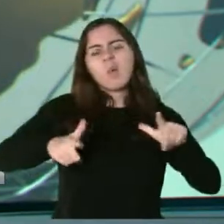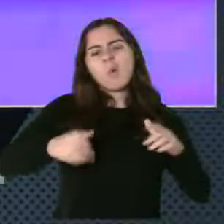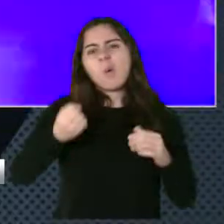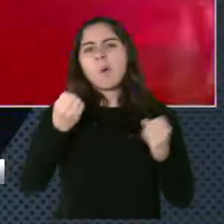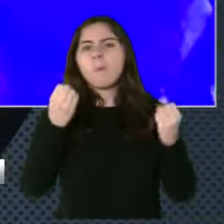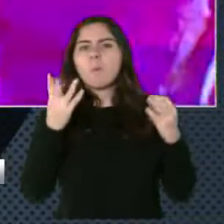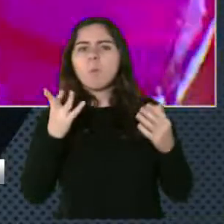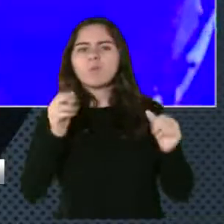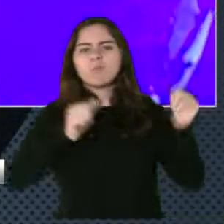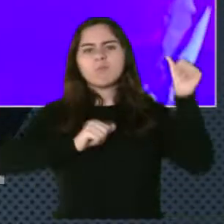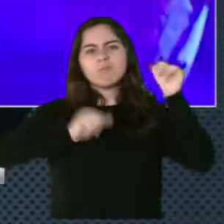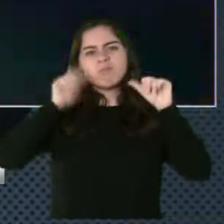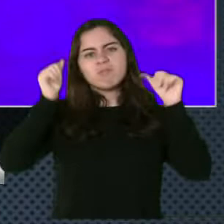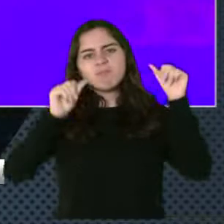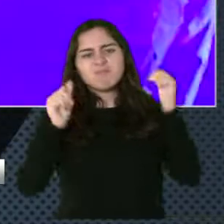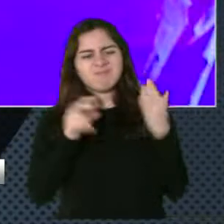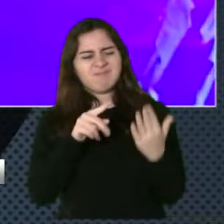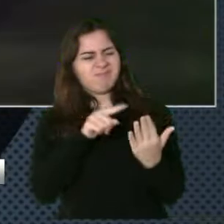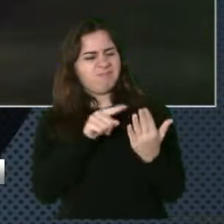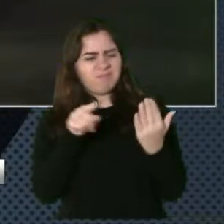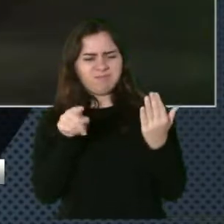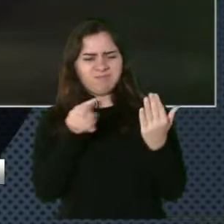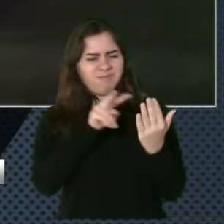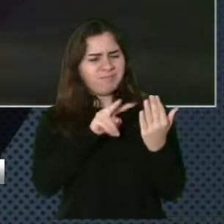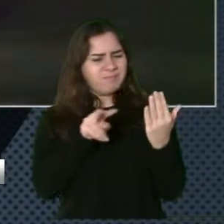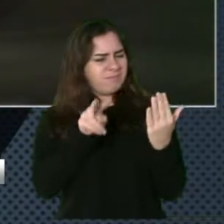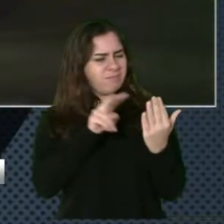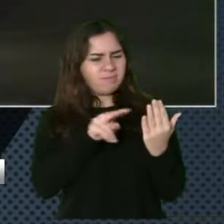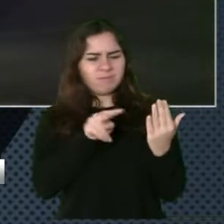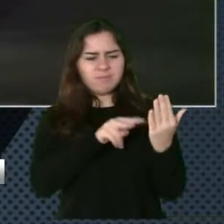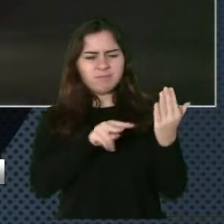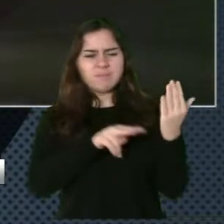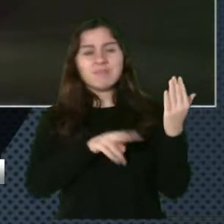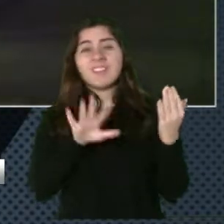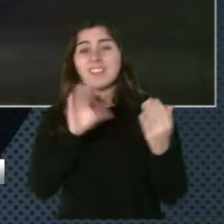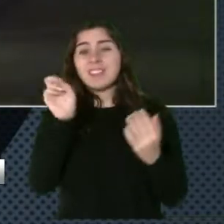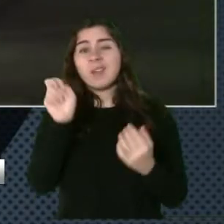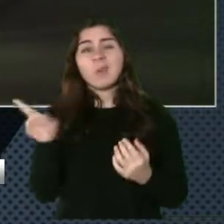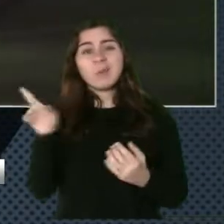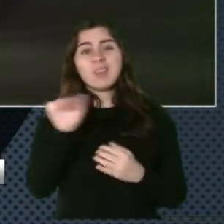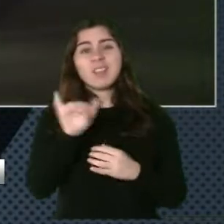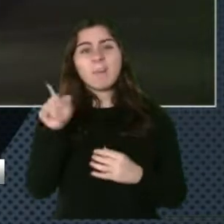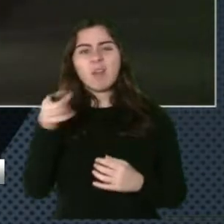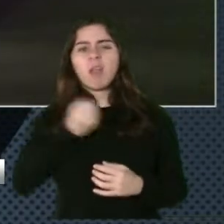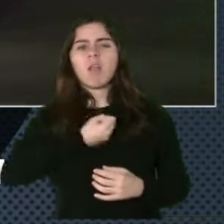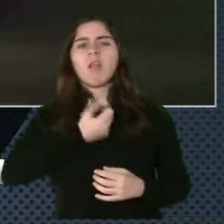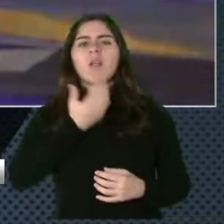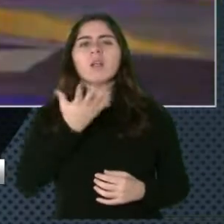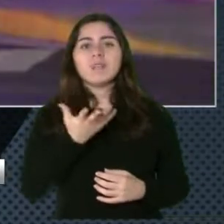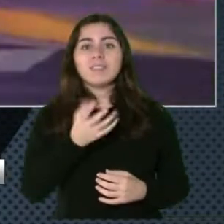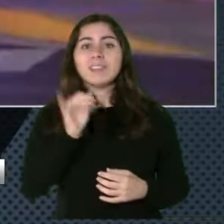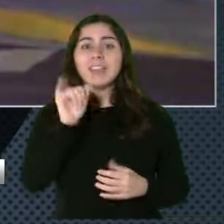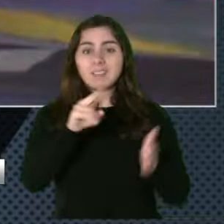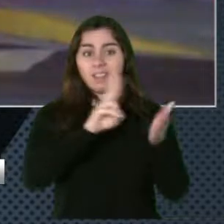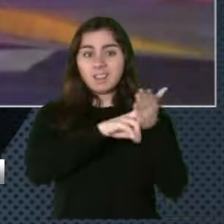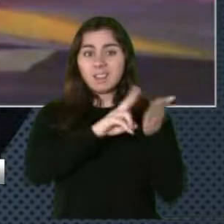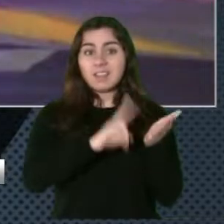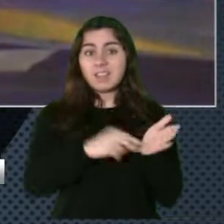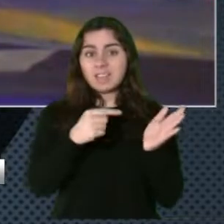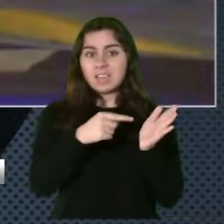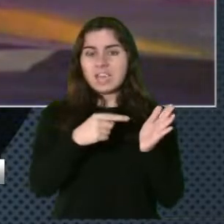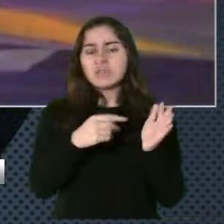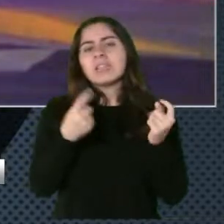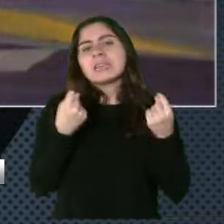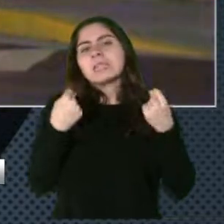ello, de parte del presidente de los Estados Unidos. El documento es conciliatorio y no va a satisfacer a todas las partes,